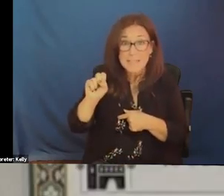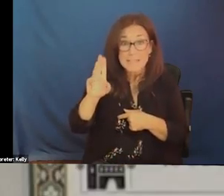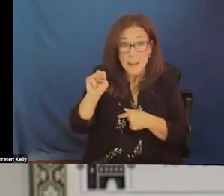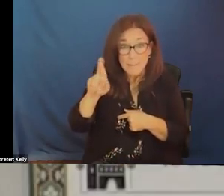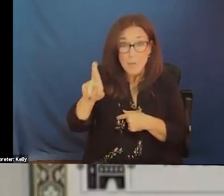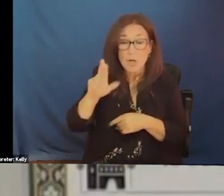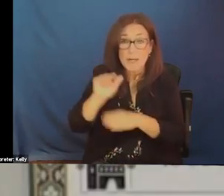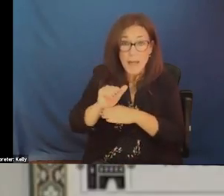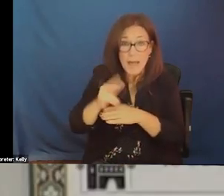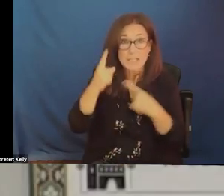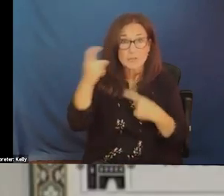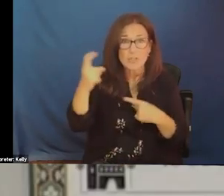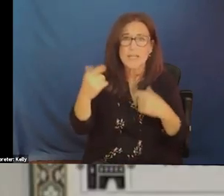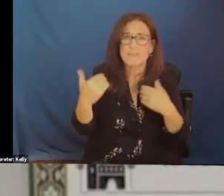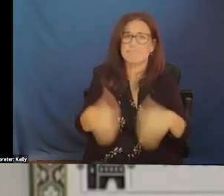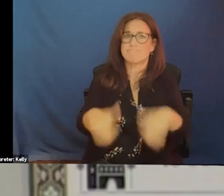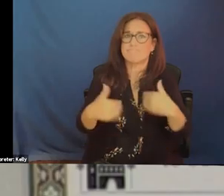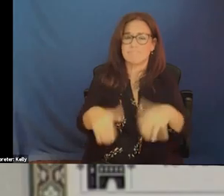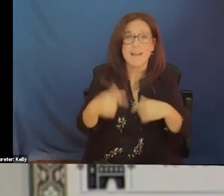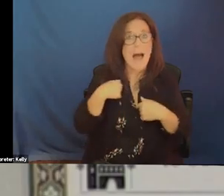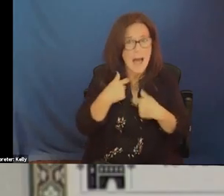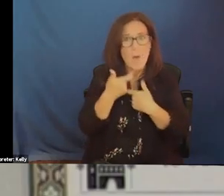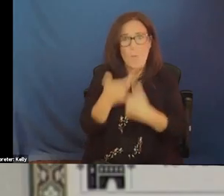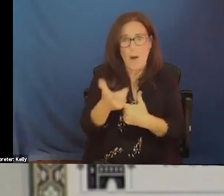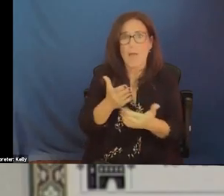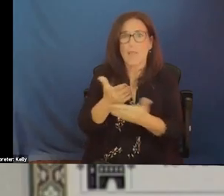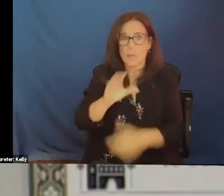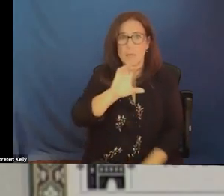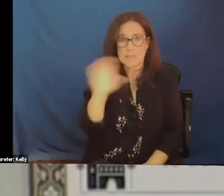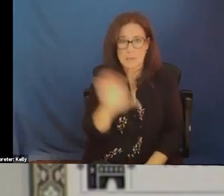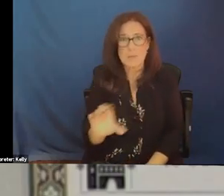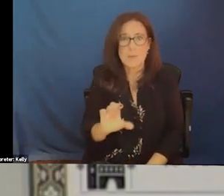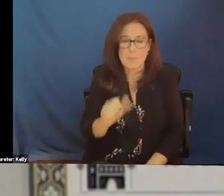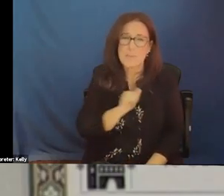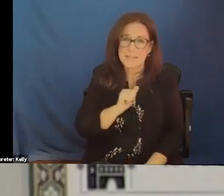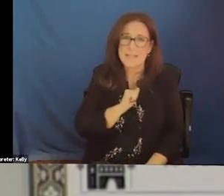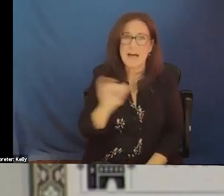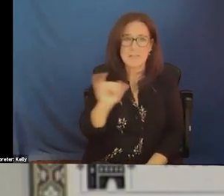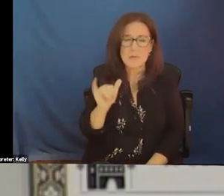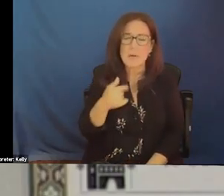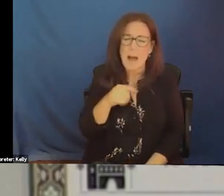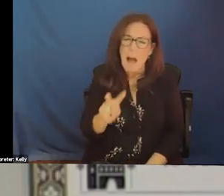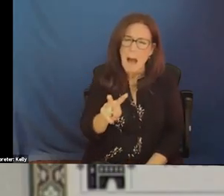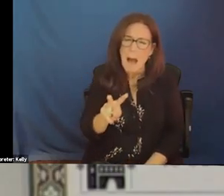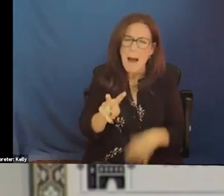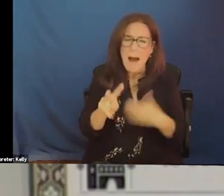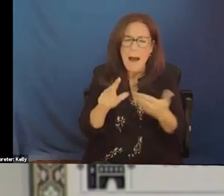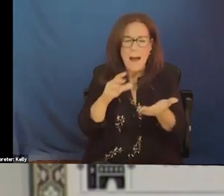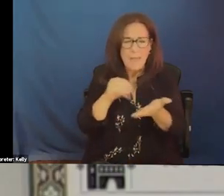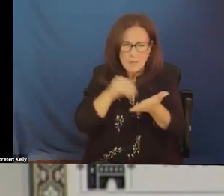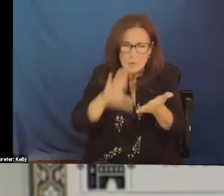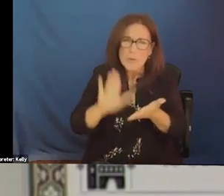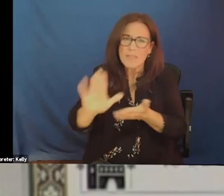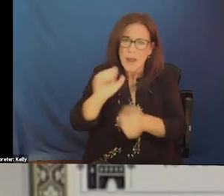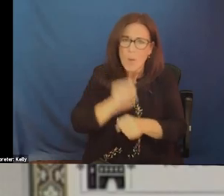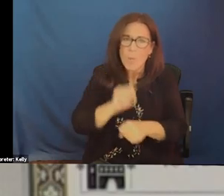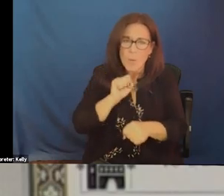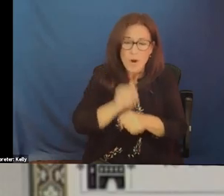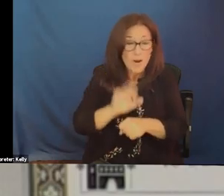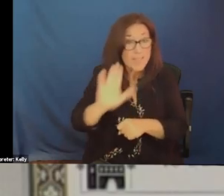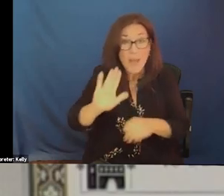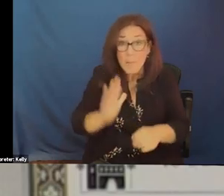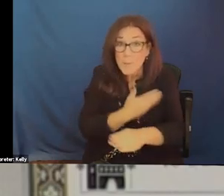tuve la oportunidad de ver esto es por medio de su el sueño de una noche de verano realmente aprecia los esfuerzos que los estudiantes han llevado a cabo